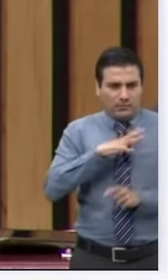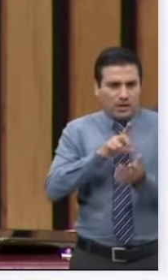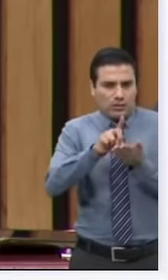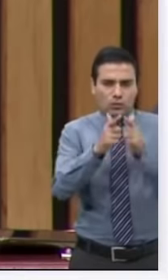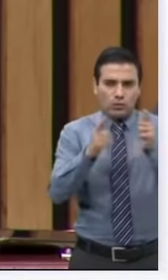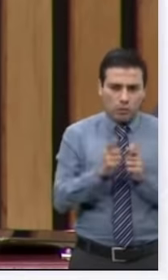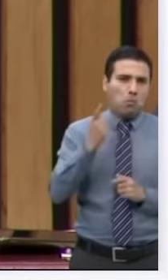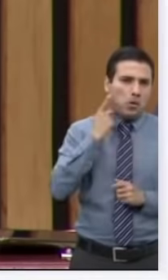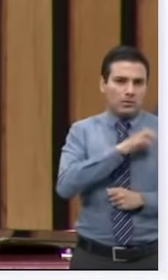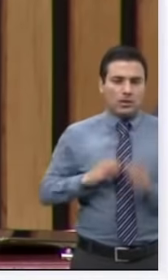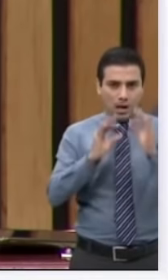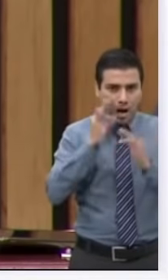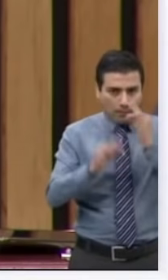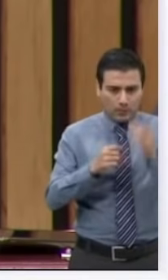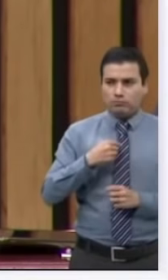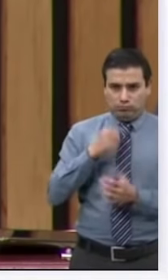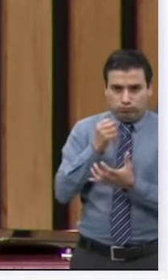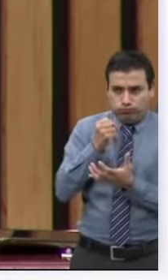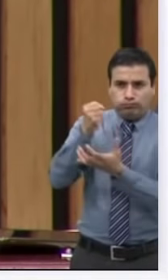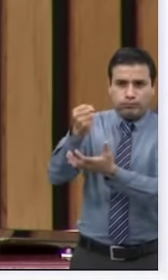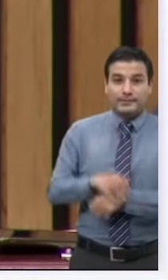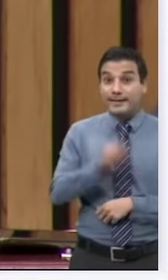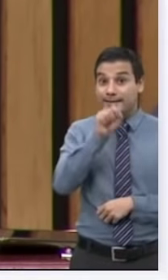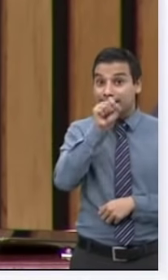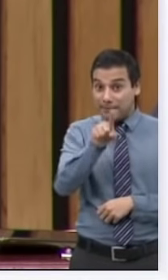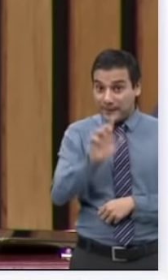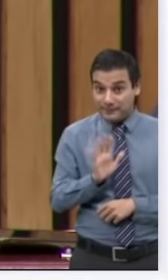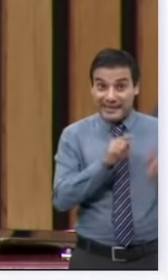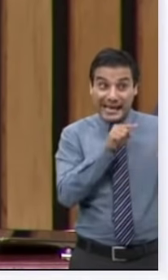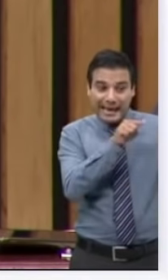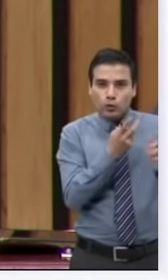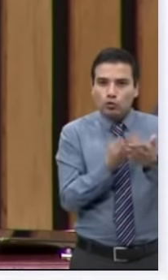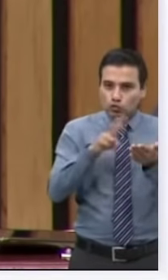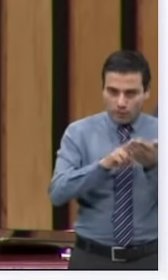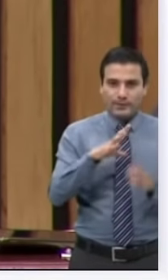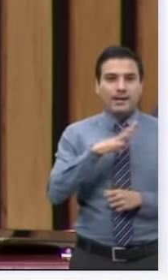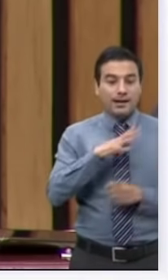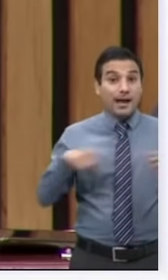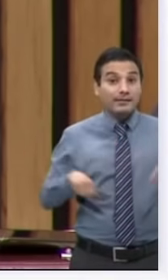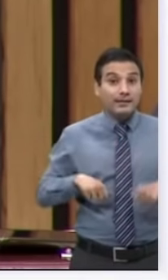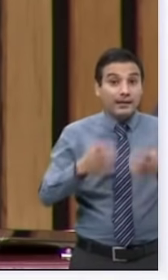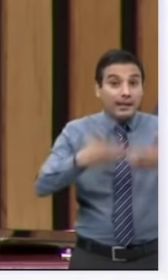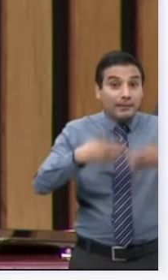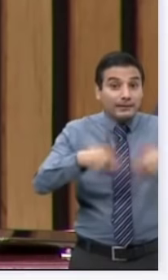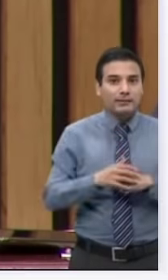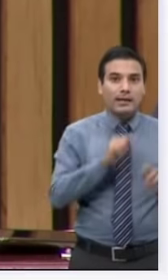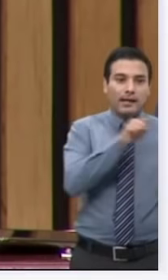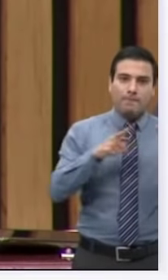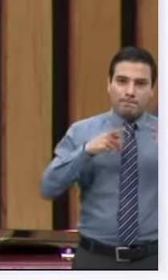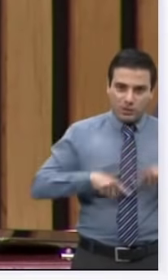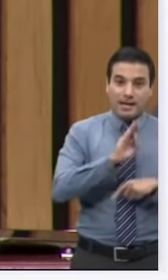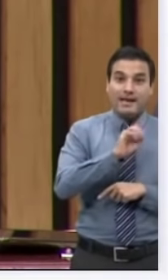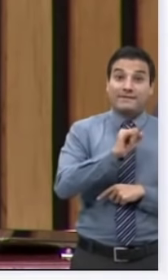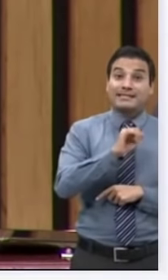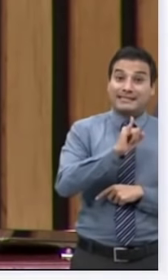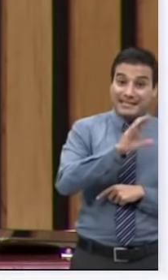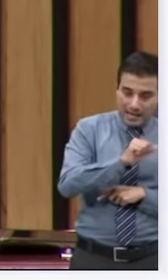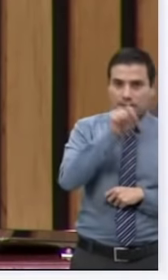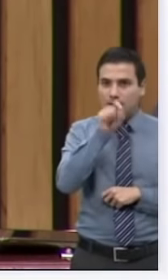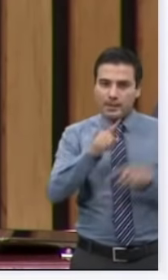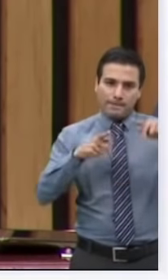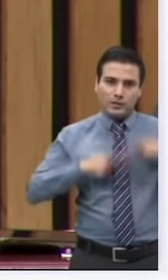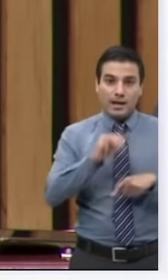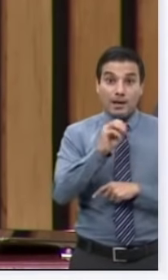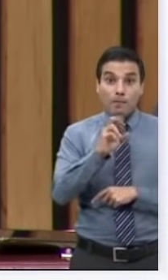oa una campaña tiene al mismo tiempo actividad empresarial es decir es una persona física y una persona moral a la vez